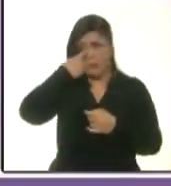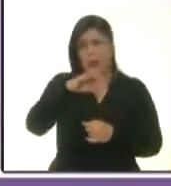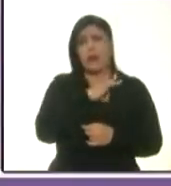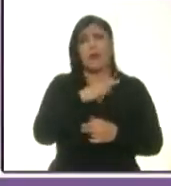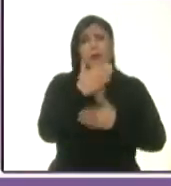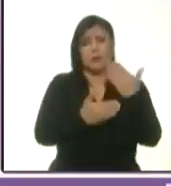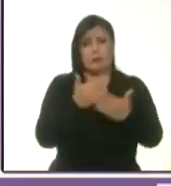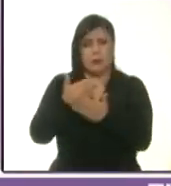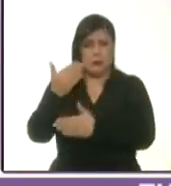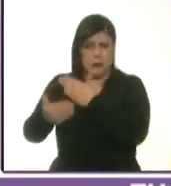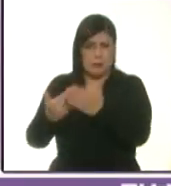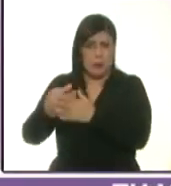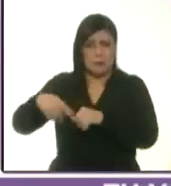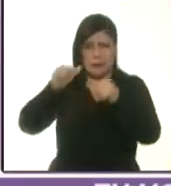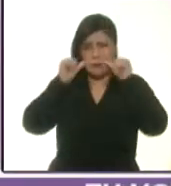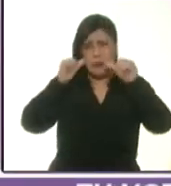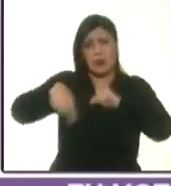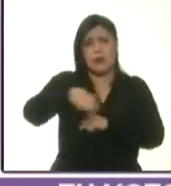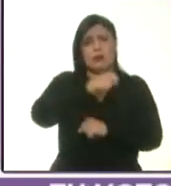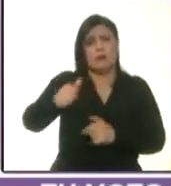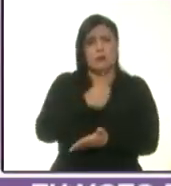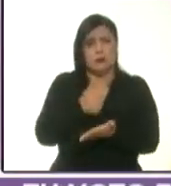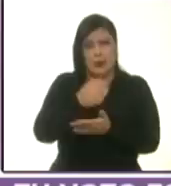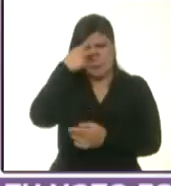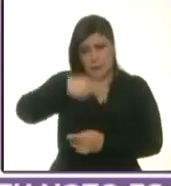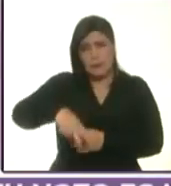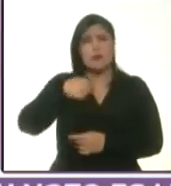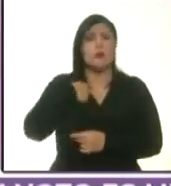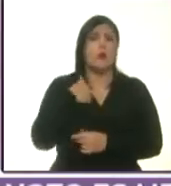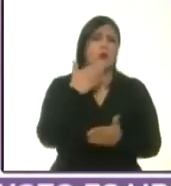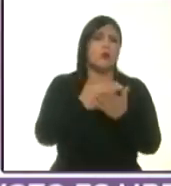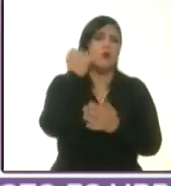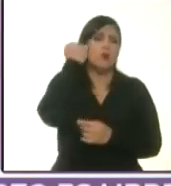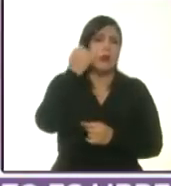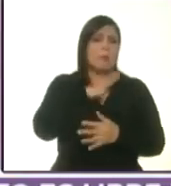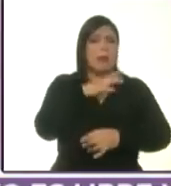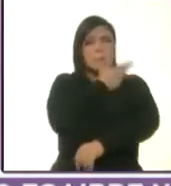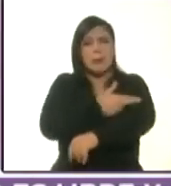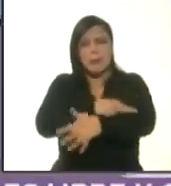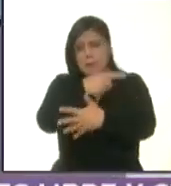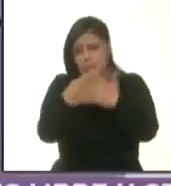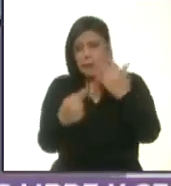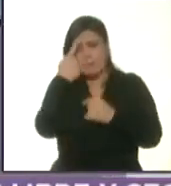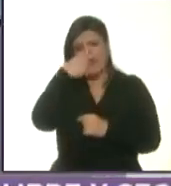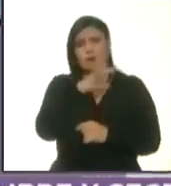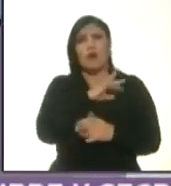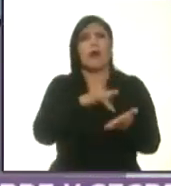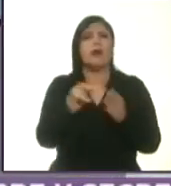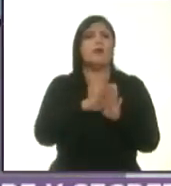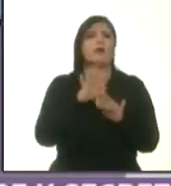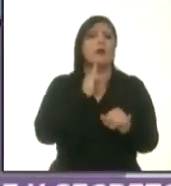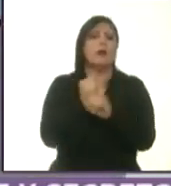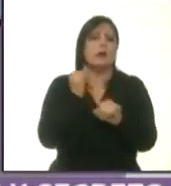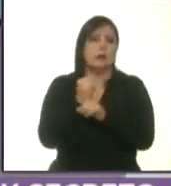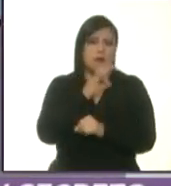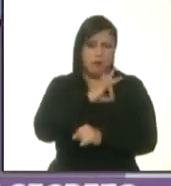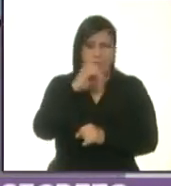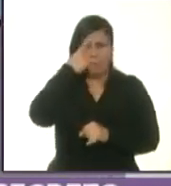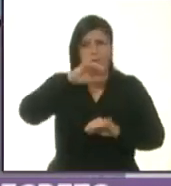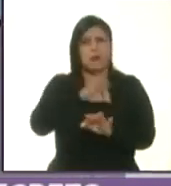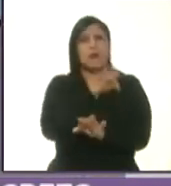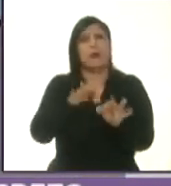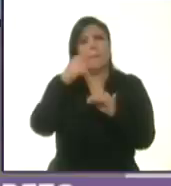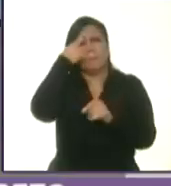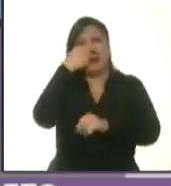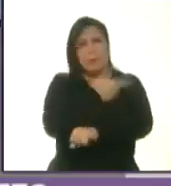ciudad de mexico y para eso vamos a proponer que todos los trámites se puedan realizar por internet dando cumplimiento a la ley de mejora regulatoria